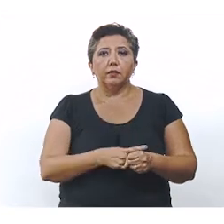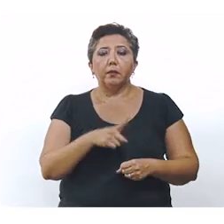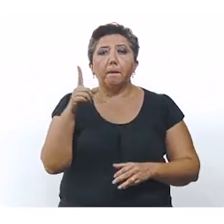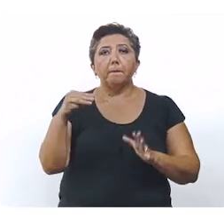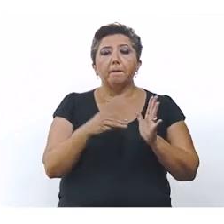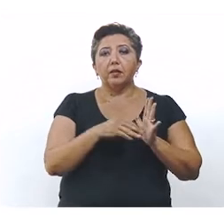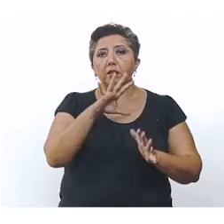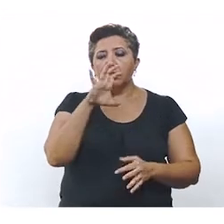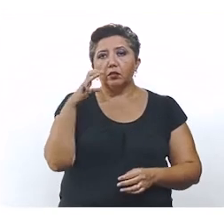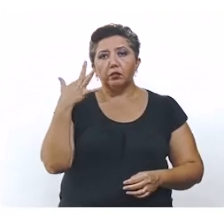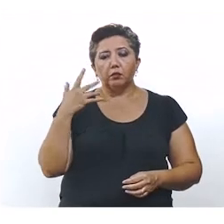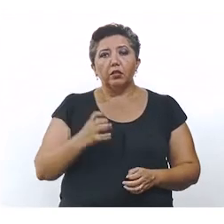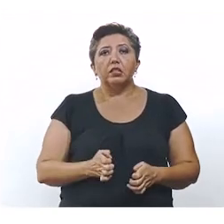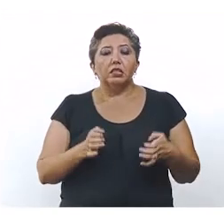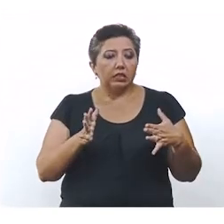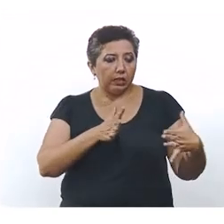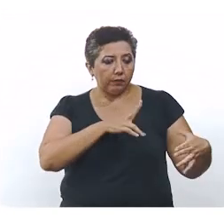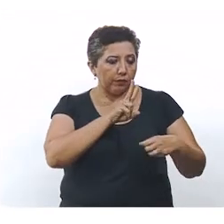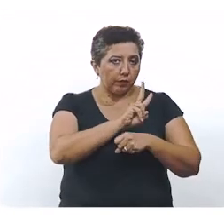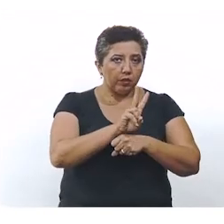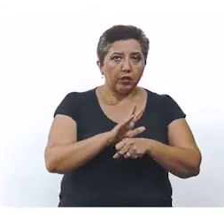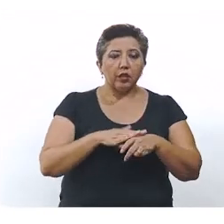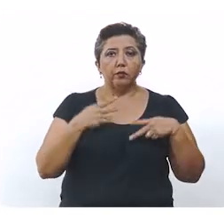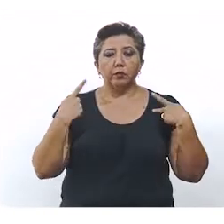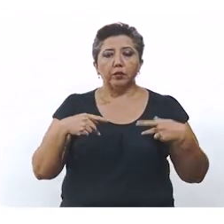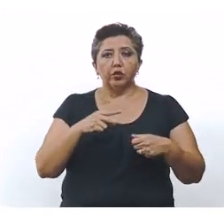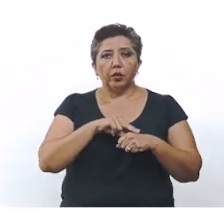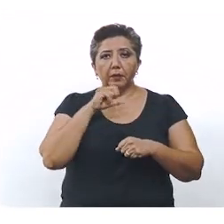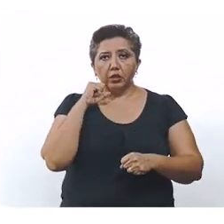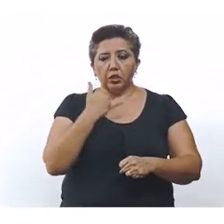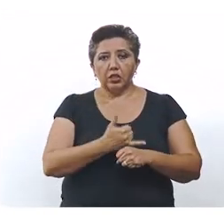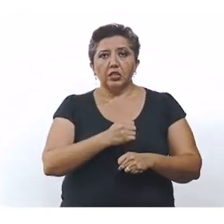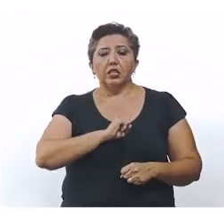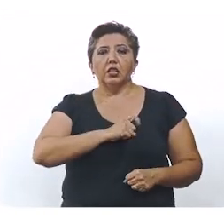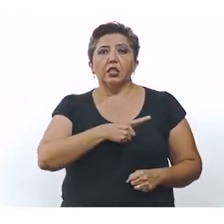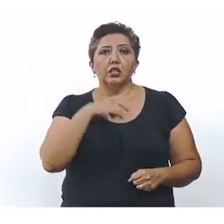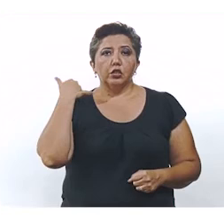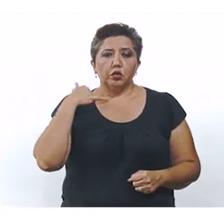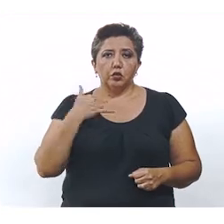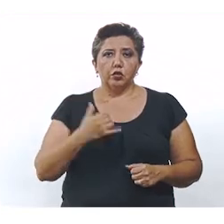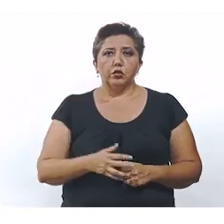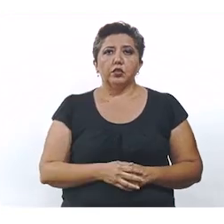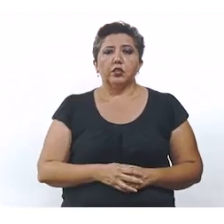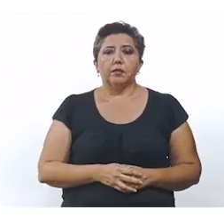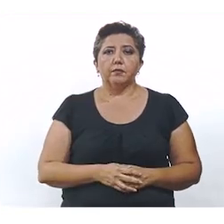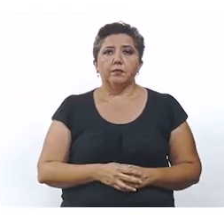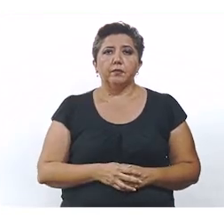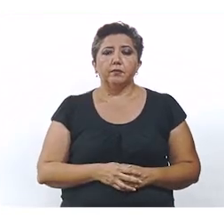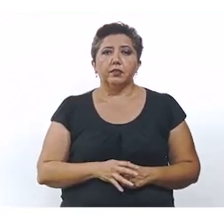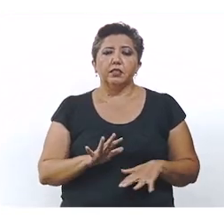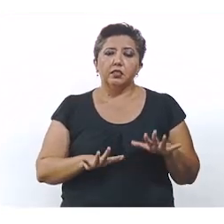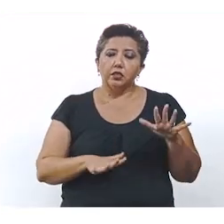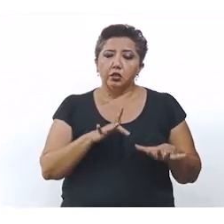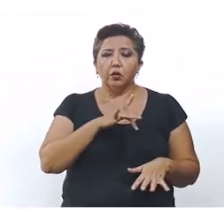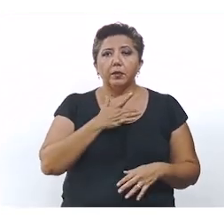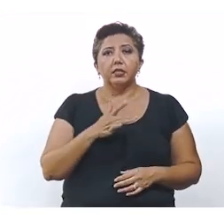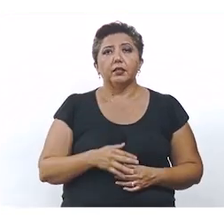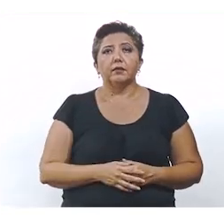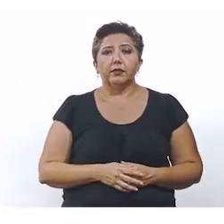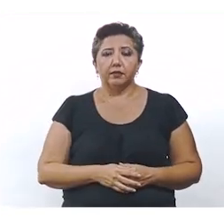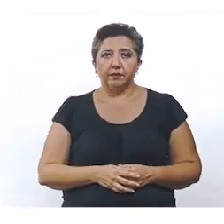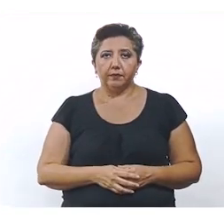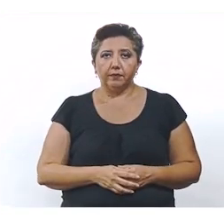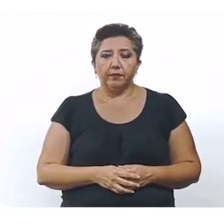activos, 1.550 están estables, aislados y monitoreados por personal médico de la Secretaría de Salud de Yucatán. Presentan